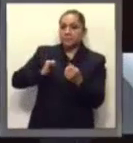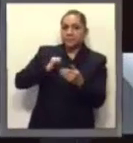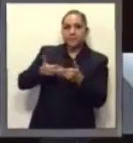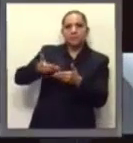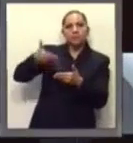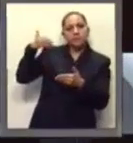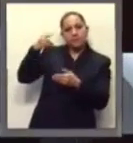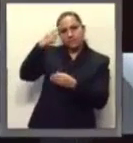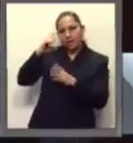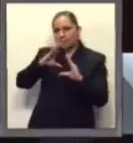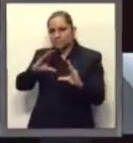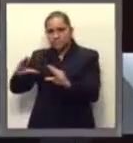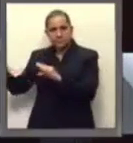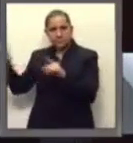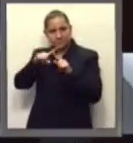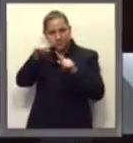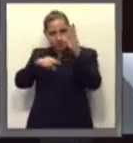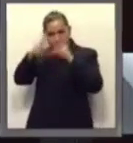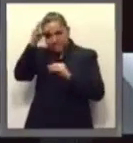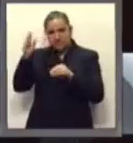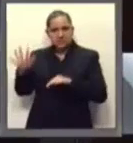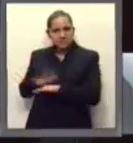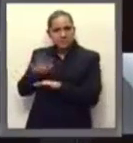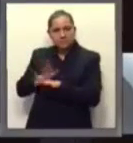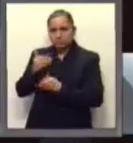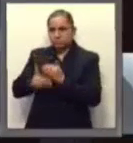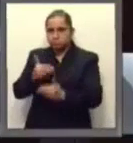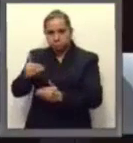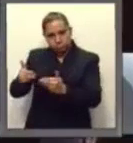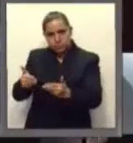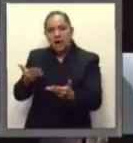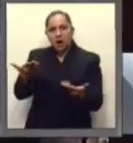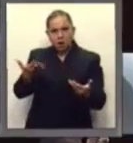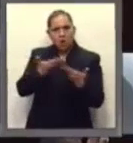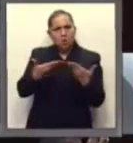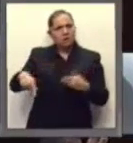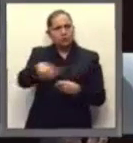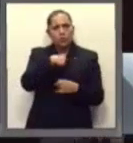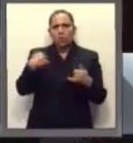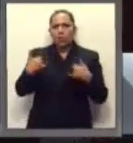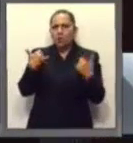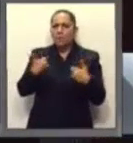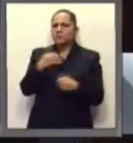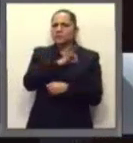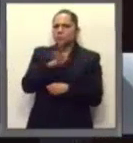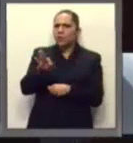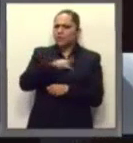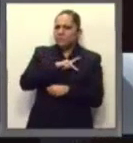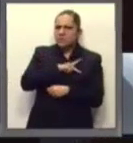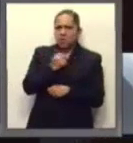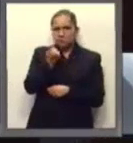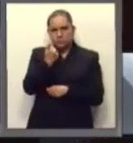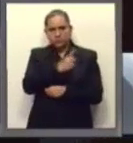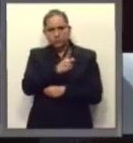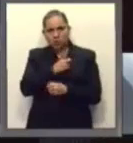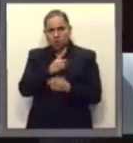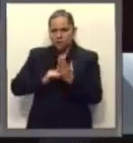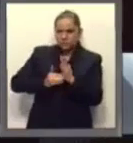pedagógico-didácticos, las y los jóvenes nos hemos vuelto capaces de gestionar con independencia nuestro propio desarrollo intelectual. Sin